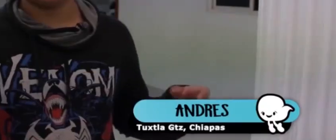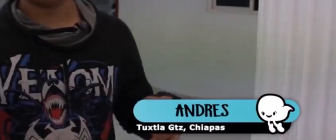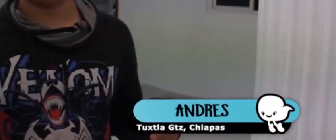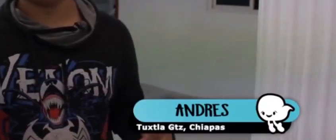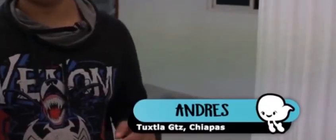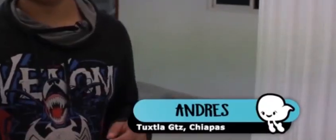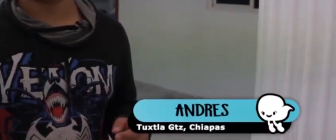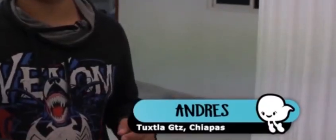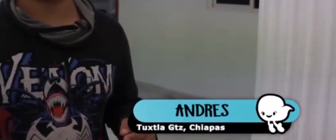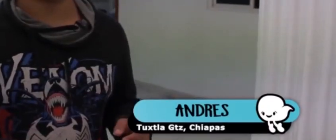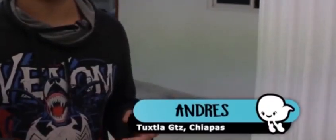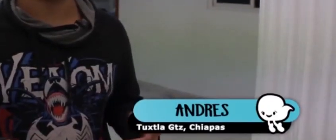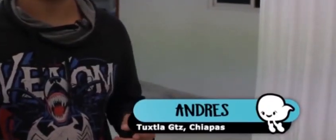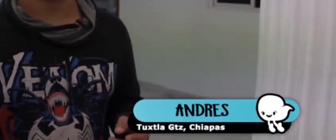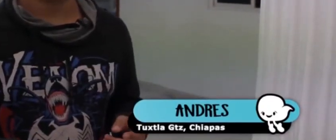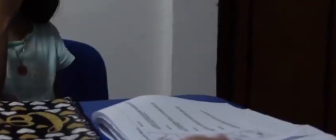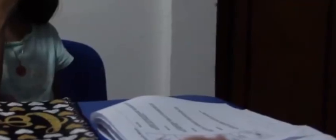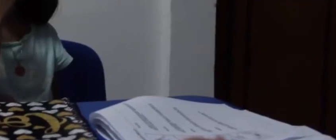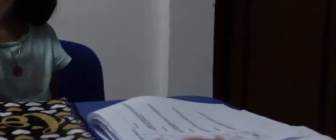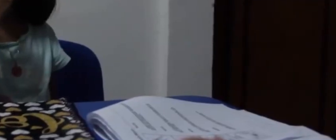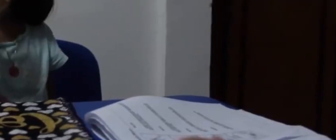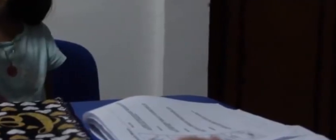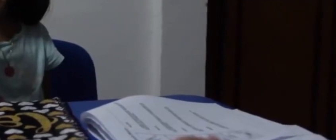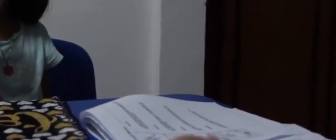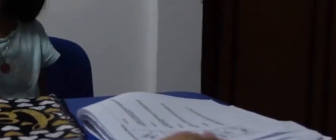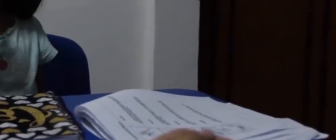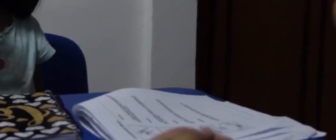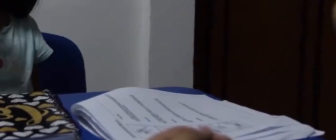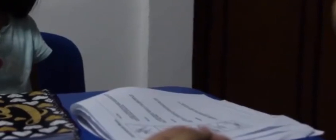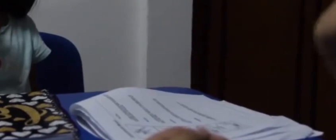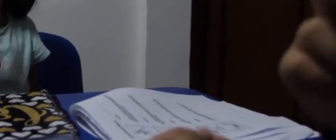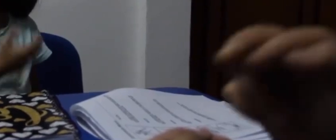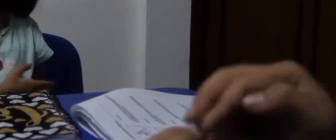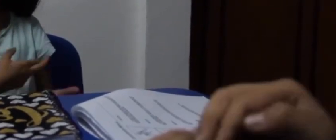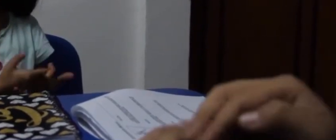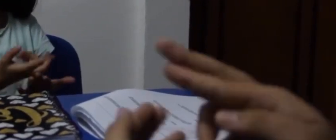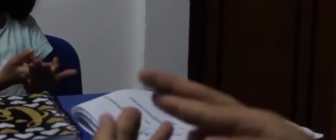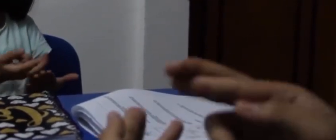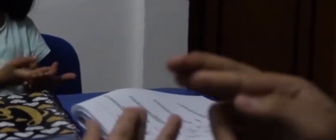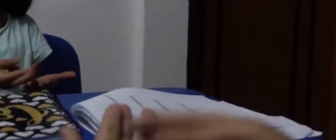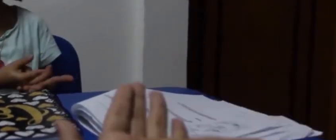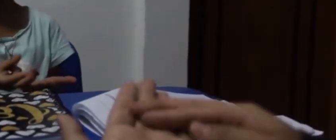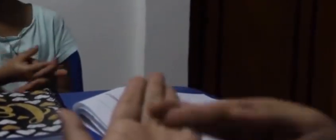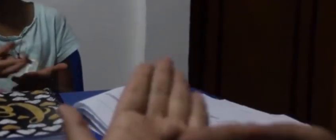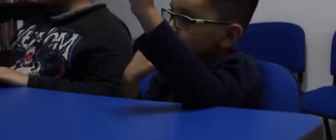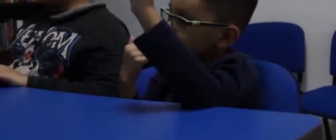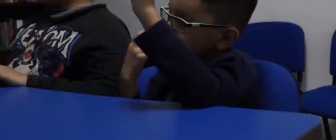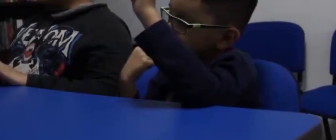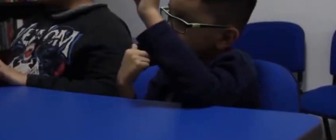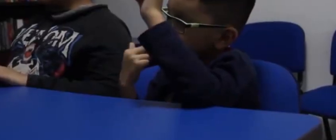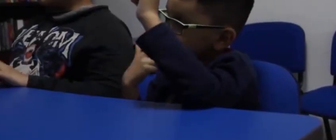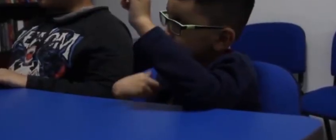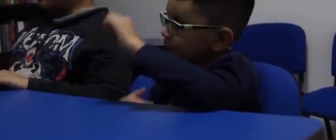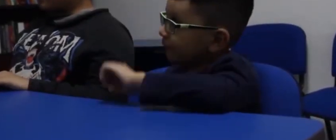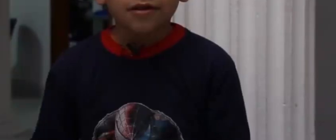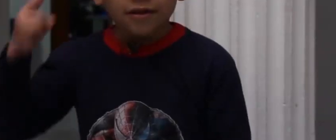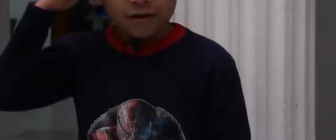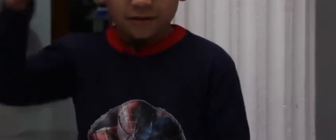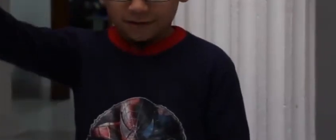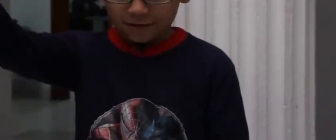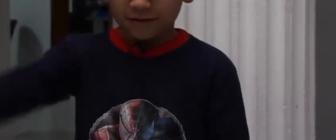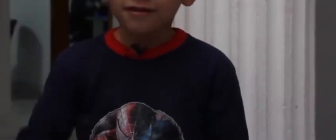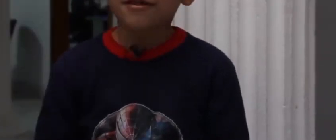Lo considero un idioma, pues porque sí, tiene hasta un abecedario, tiene las maneras de decir los números, entre otras